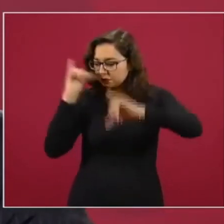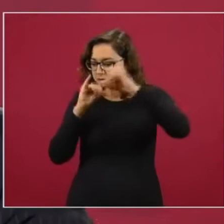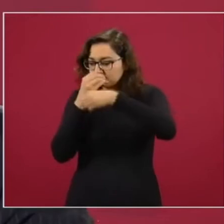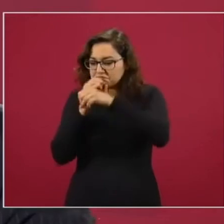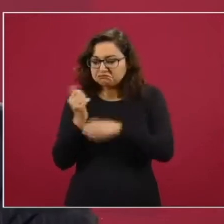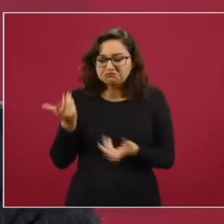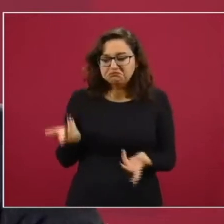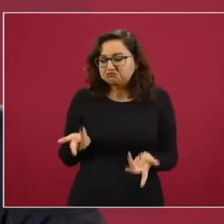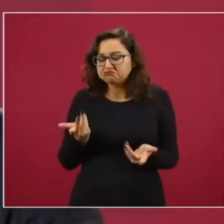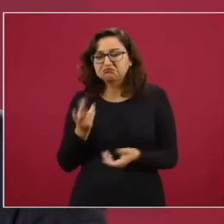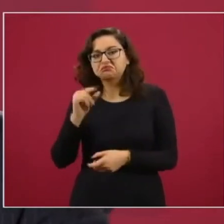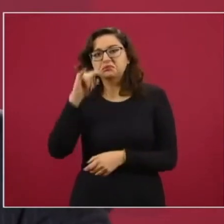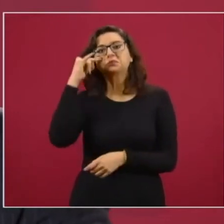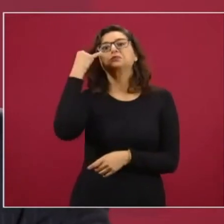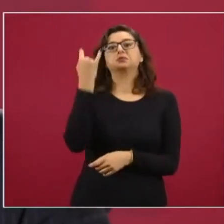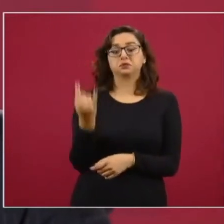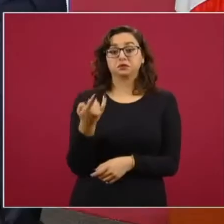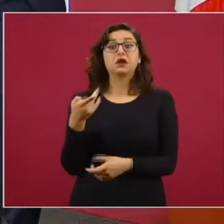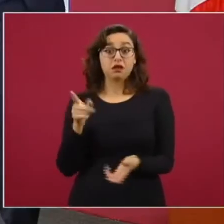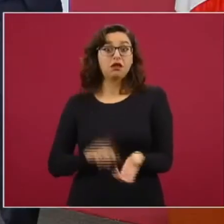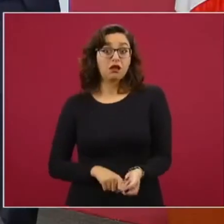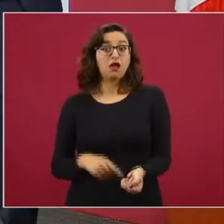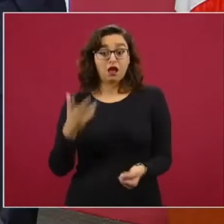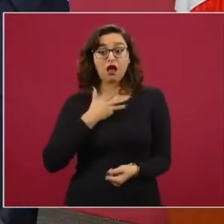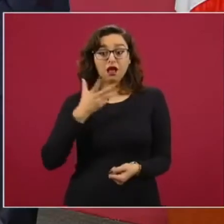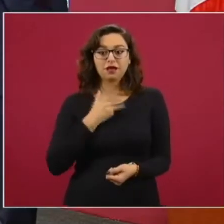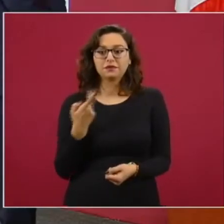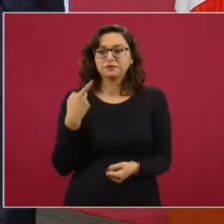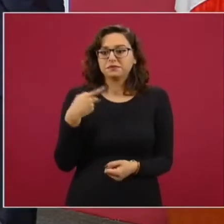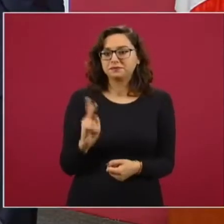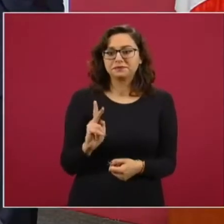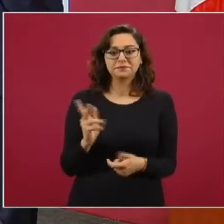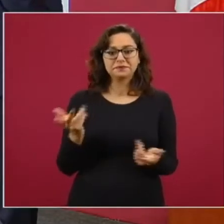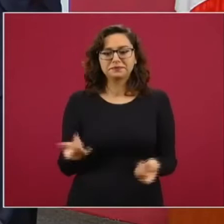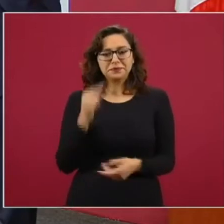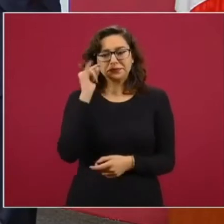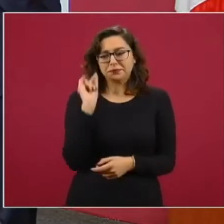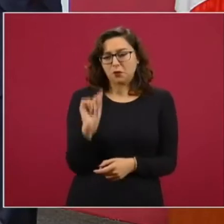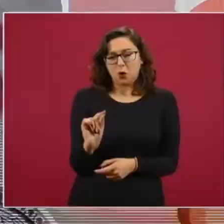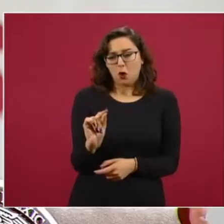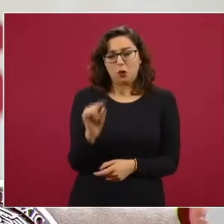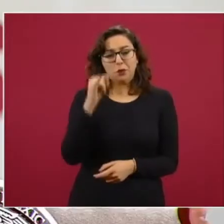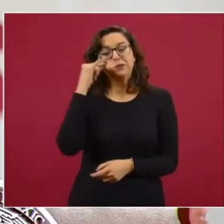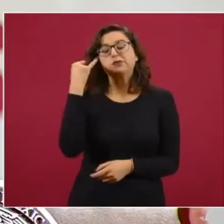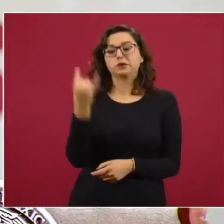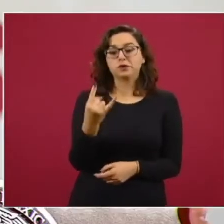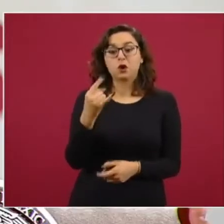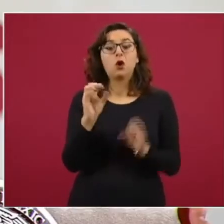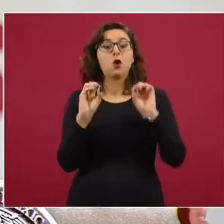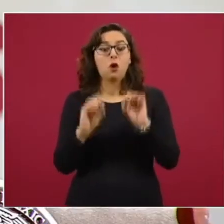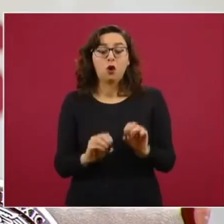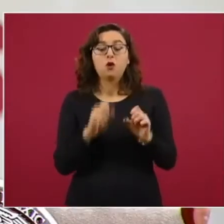otra razón puede ser que el tiempo en el que se tomó la muestra no fue el tiempo razonable